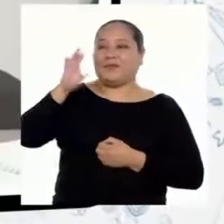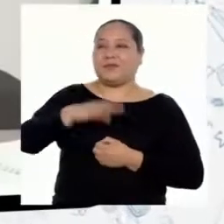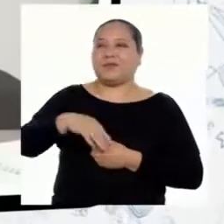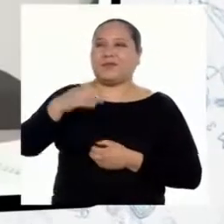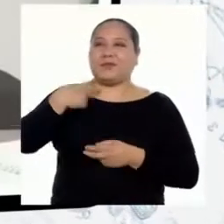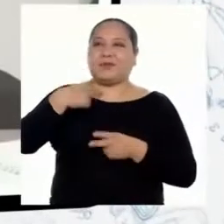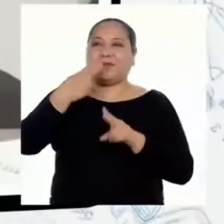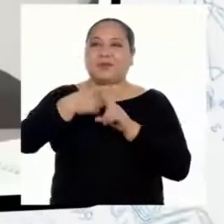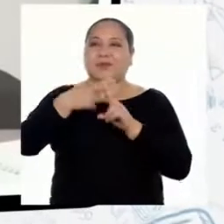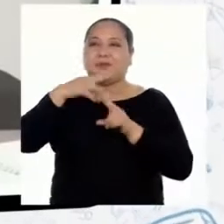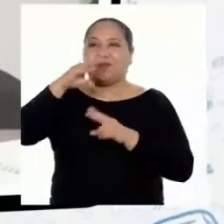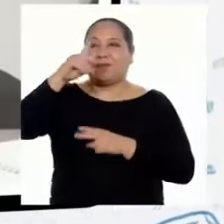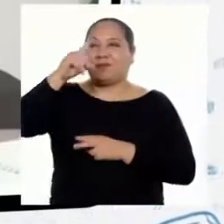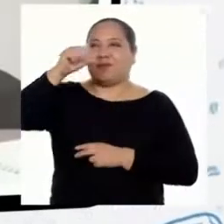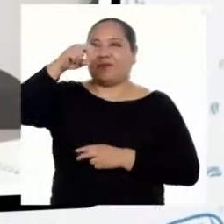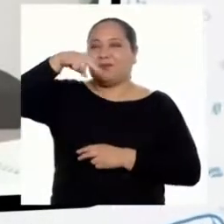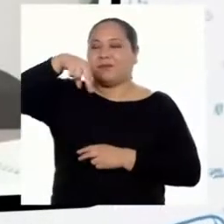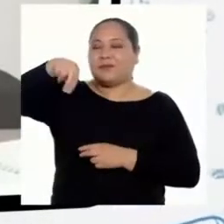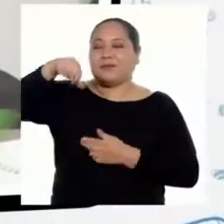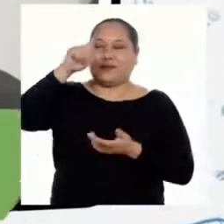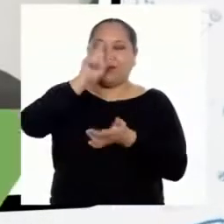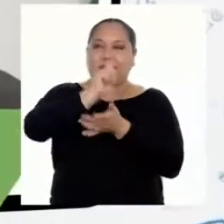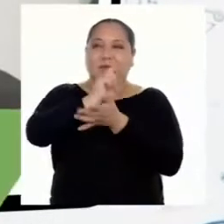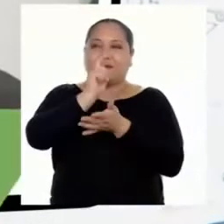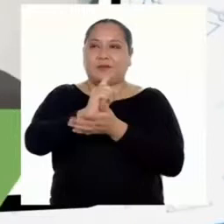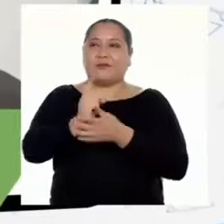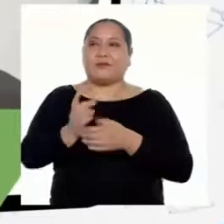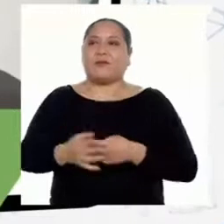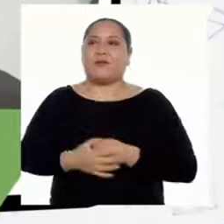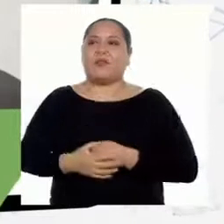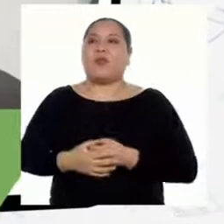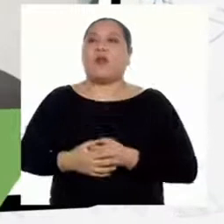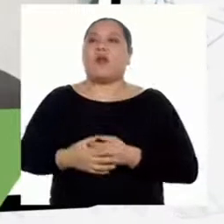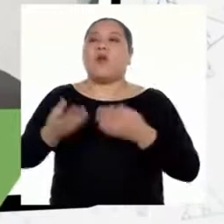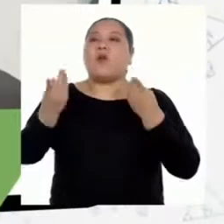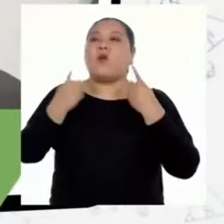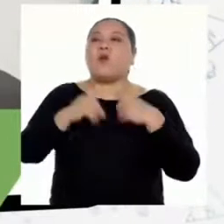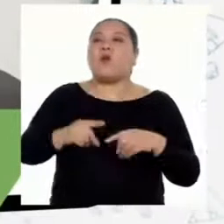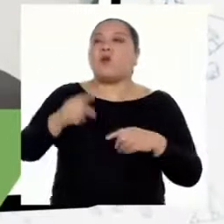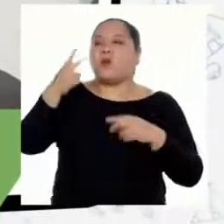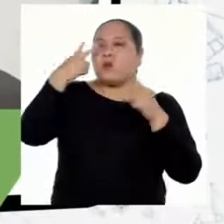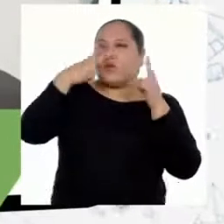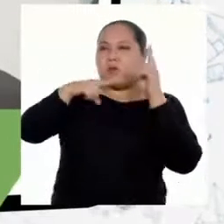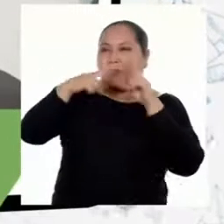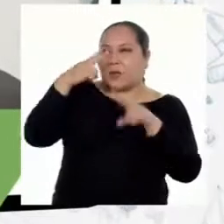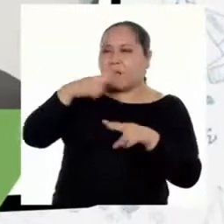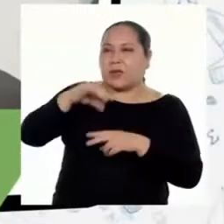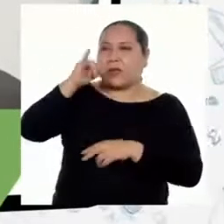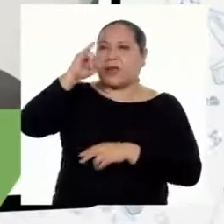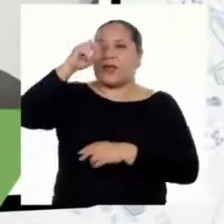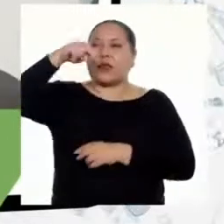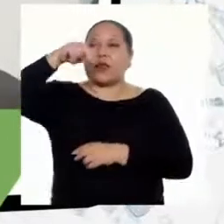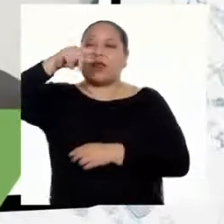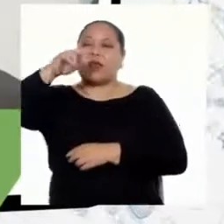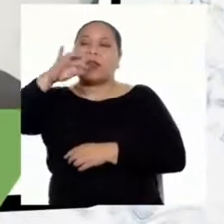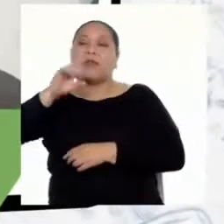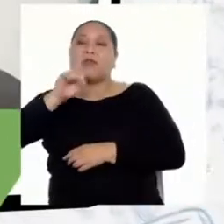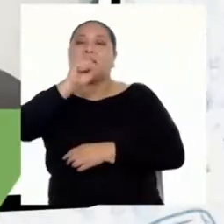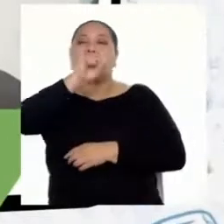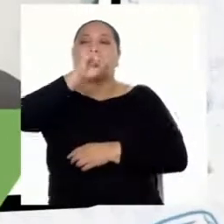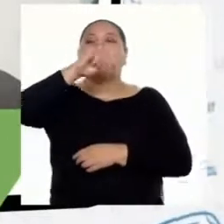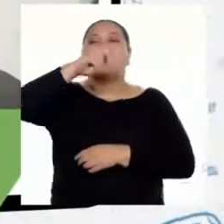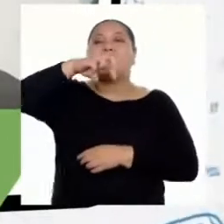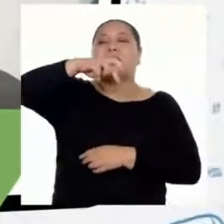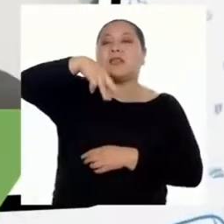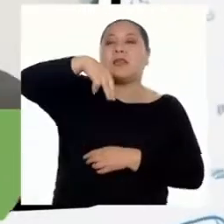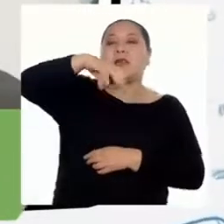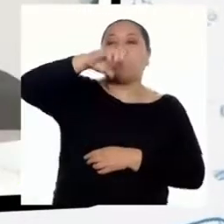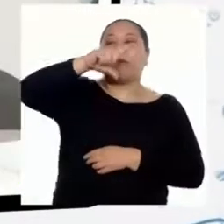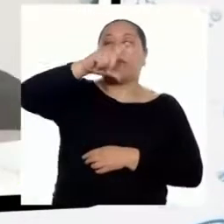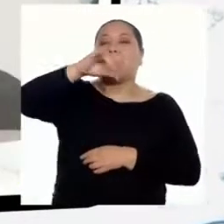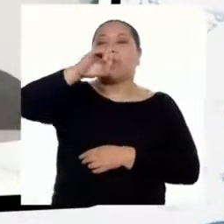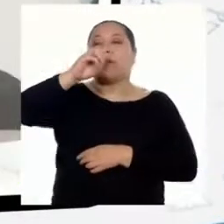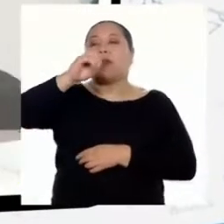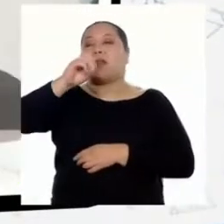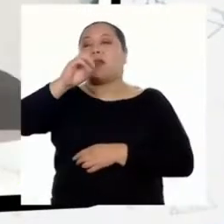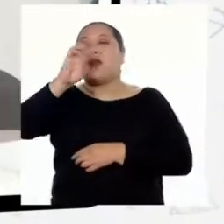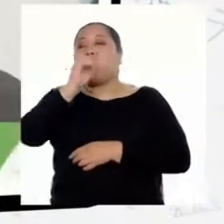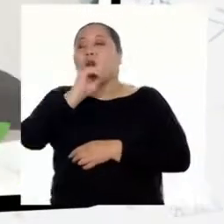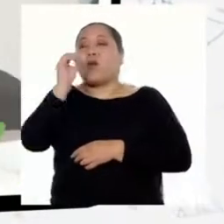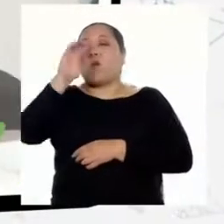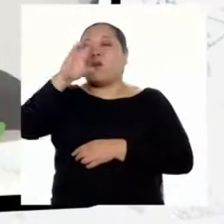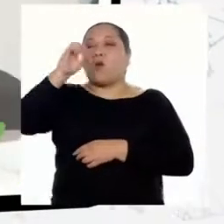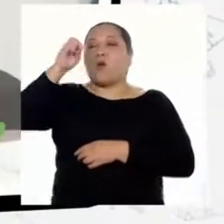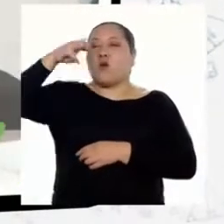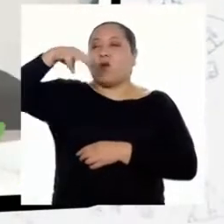Hola, soy Dana de la ciudad de Lima. ¿Cuándo debo utilizar interés simple o compuesto? ¿De qué